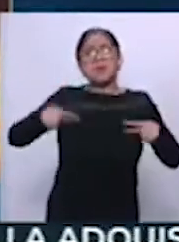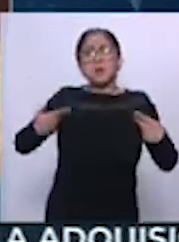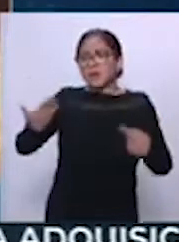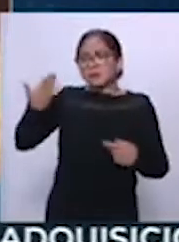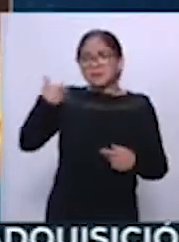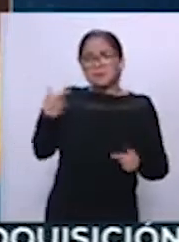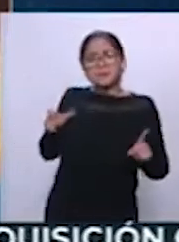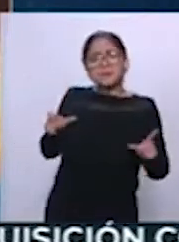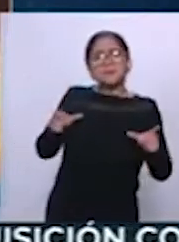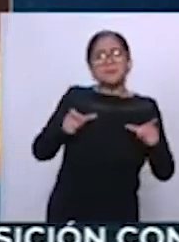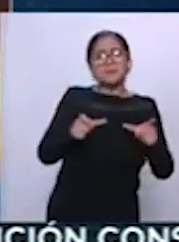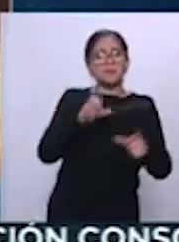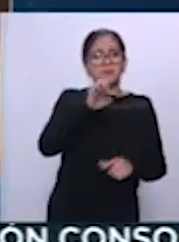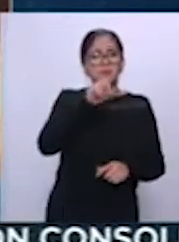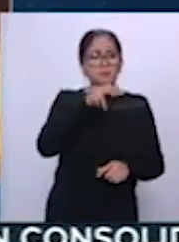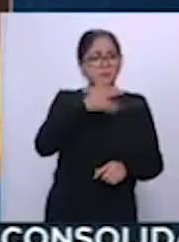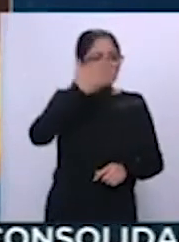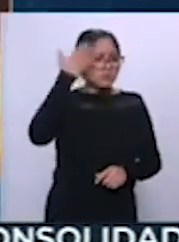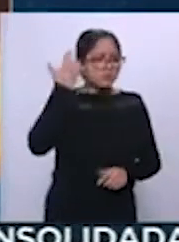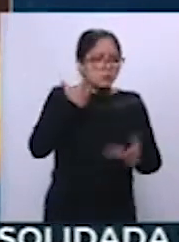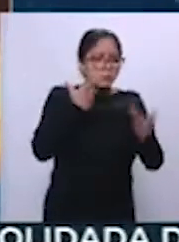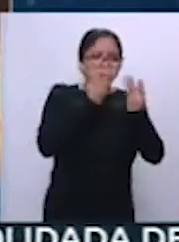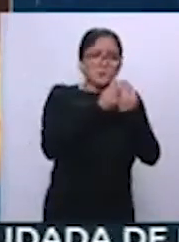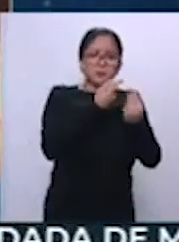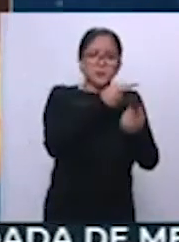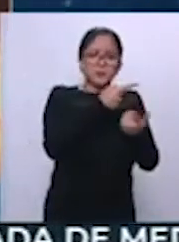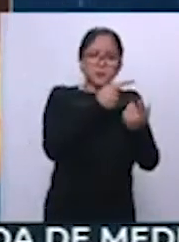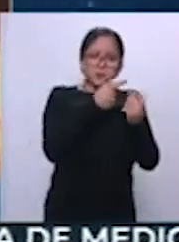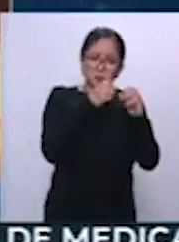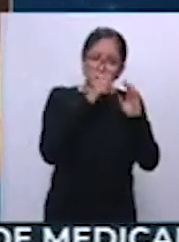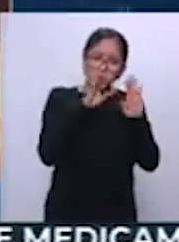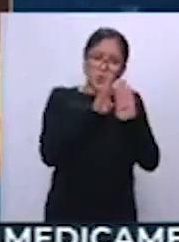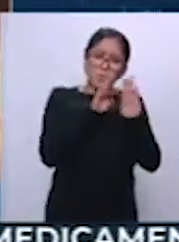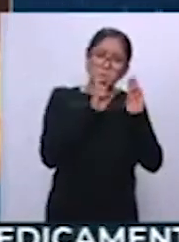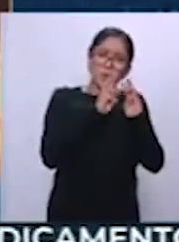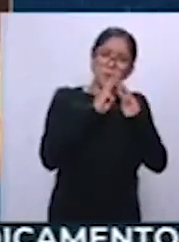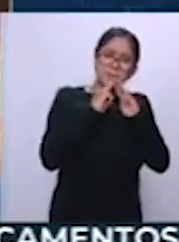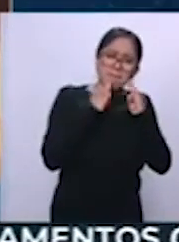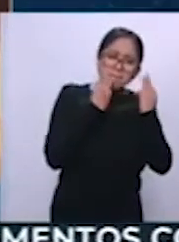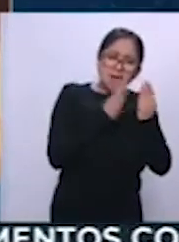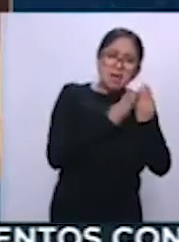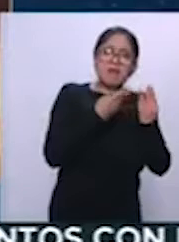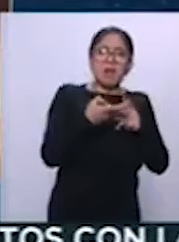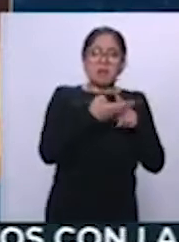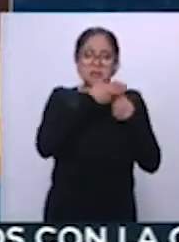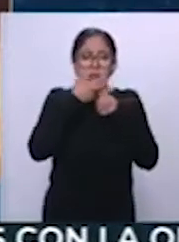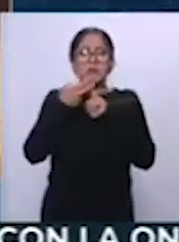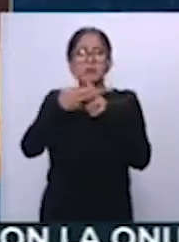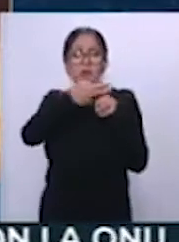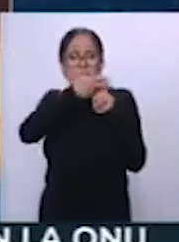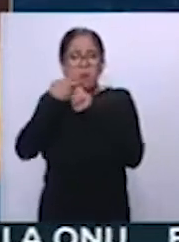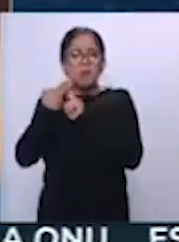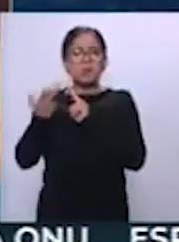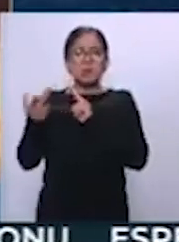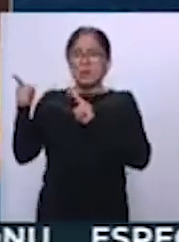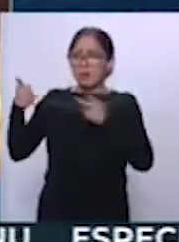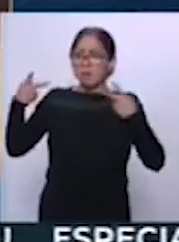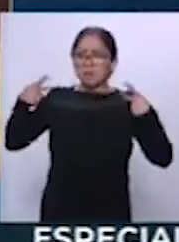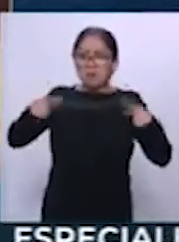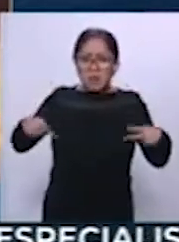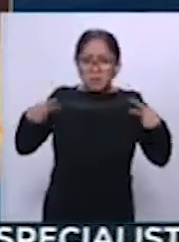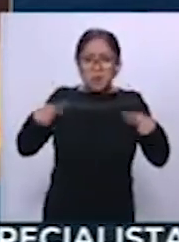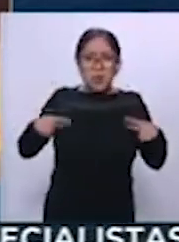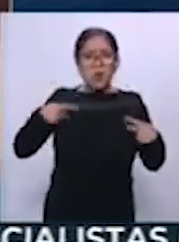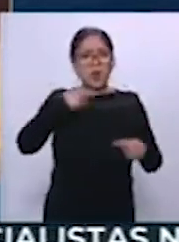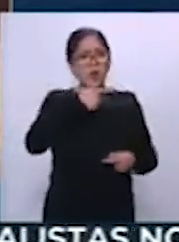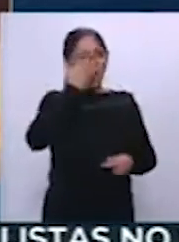como banda de secuestradores. Siguen el proceso de estos personajes que eran sus escoltas. Está